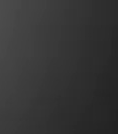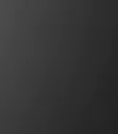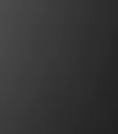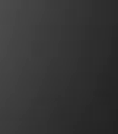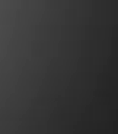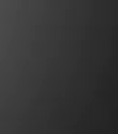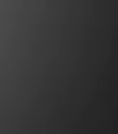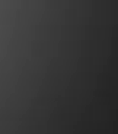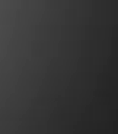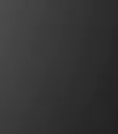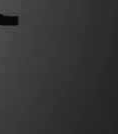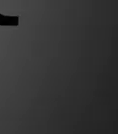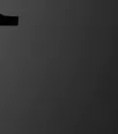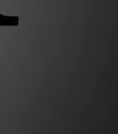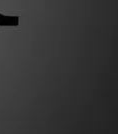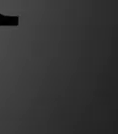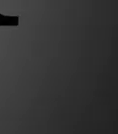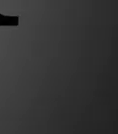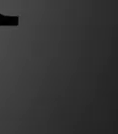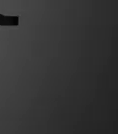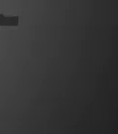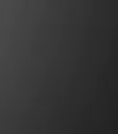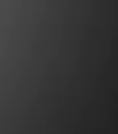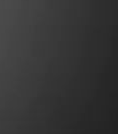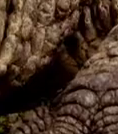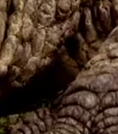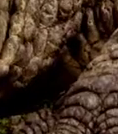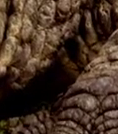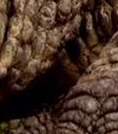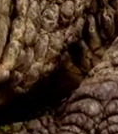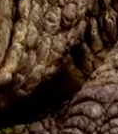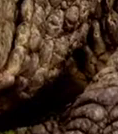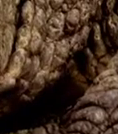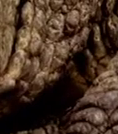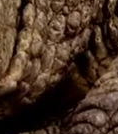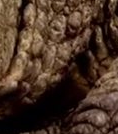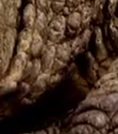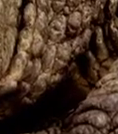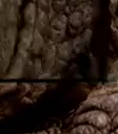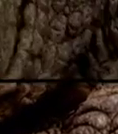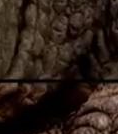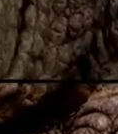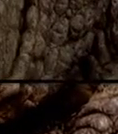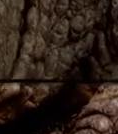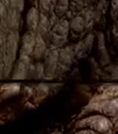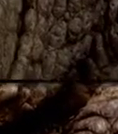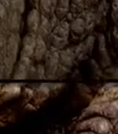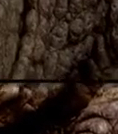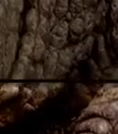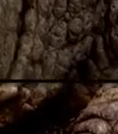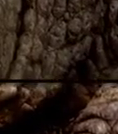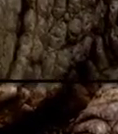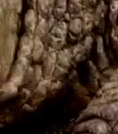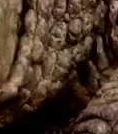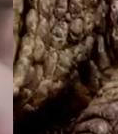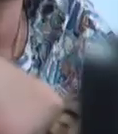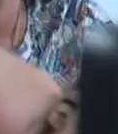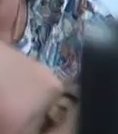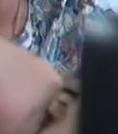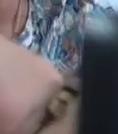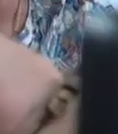La Universidad Nacional y el SINART S.A. presentan Una Mirada.